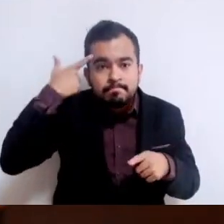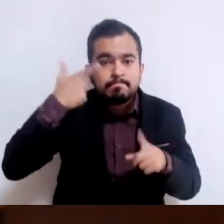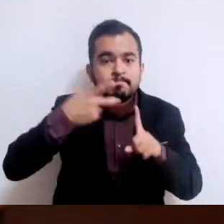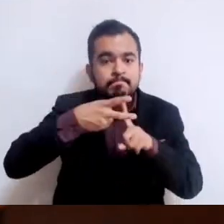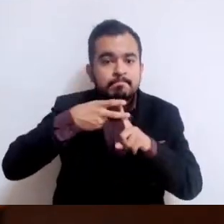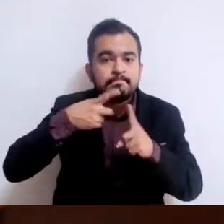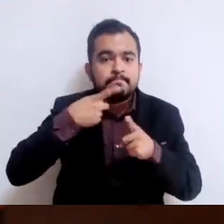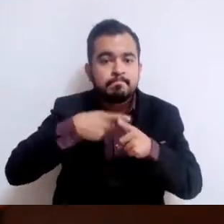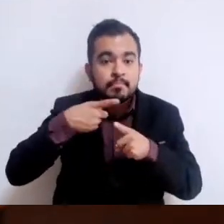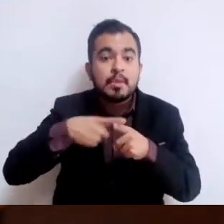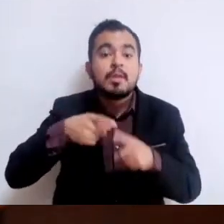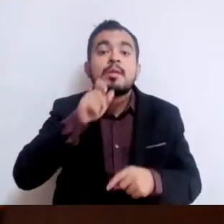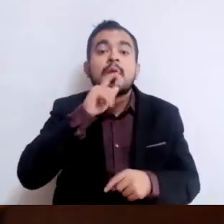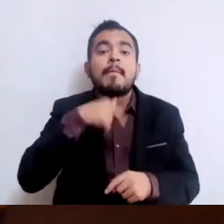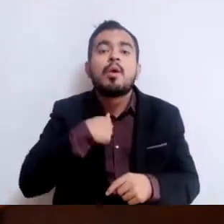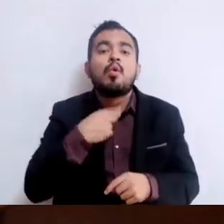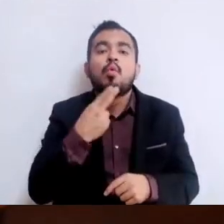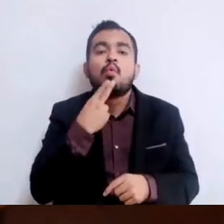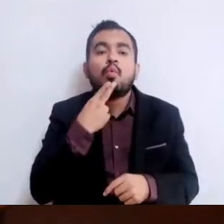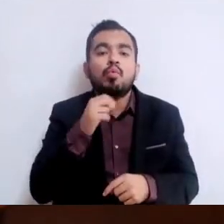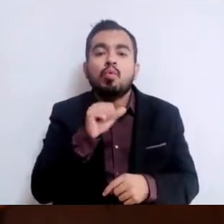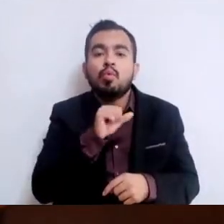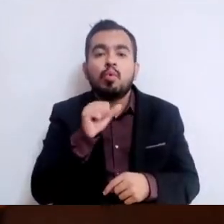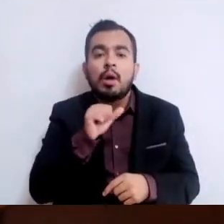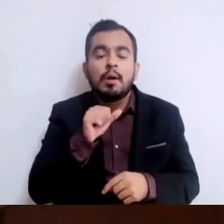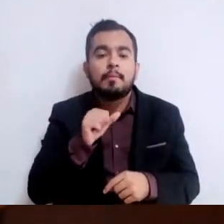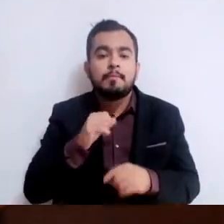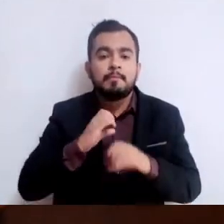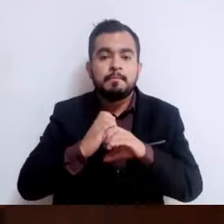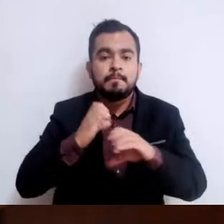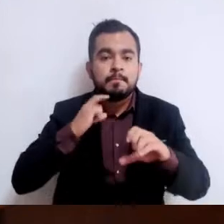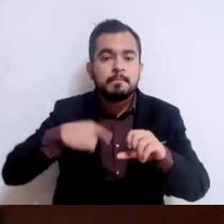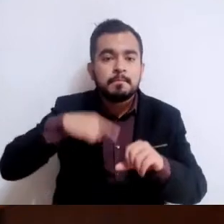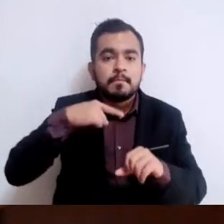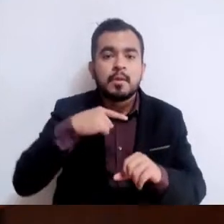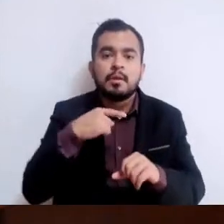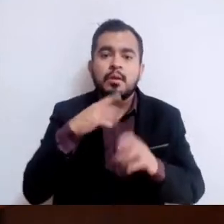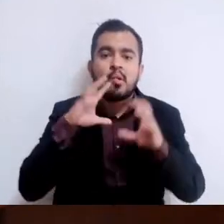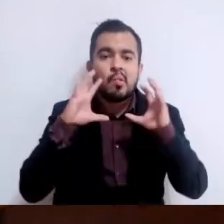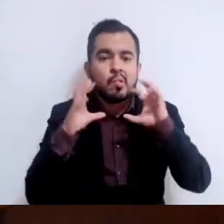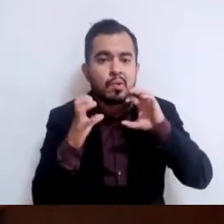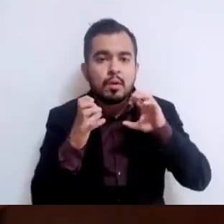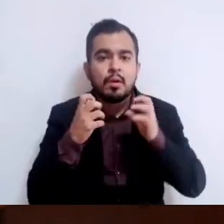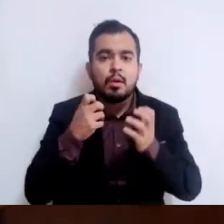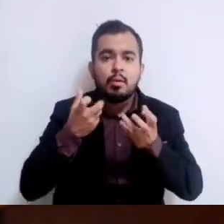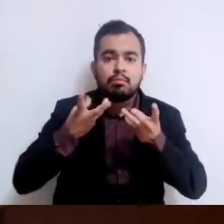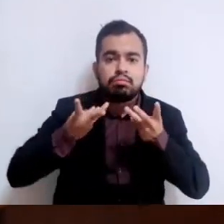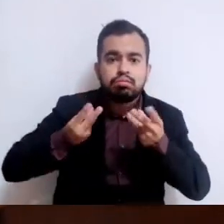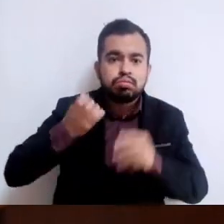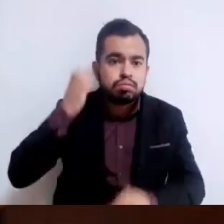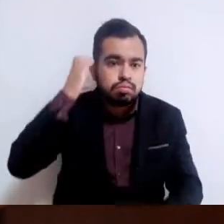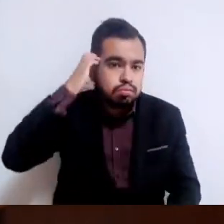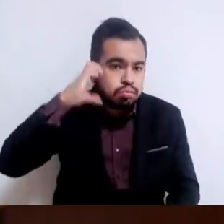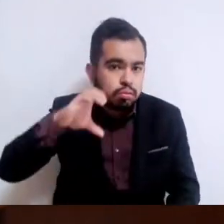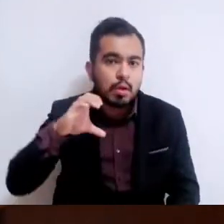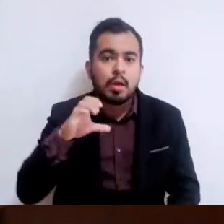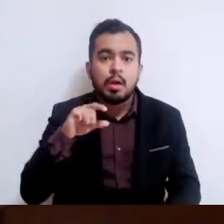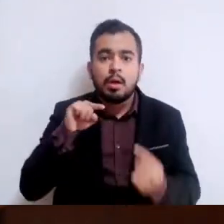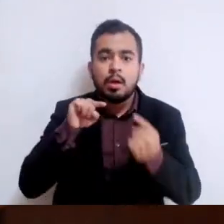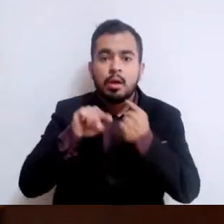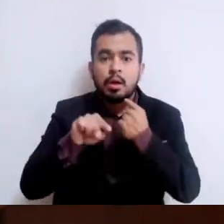del transporte público, un transporte público en mal estado, deteriorado, con alto costo y vialidades en pésimas